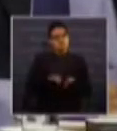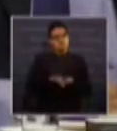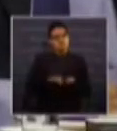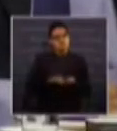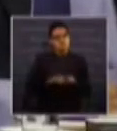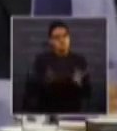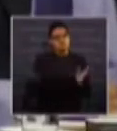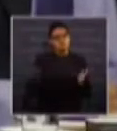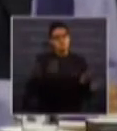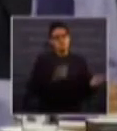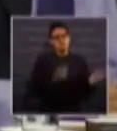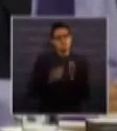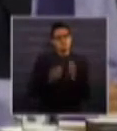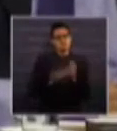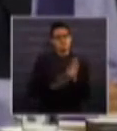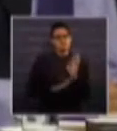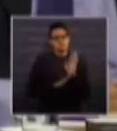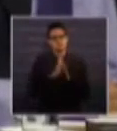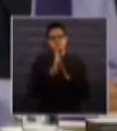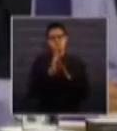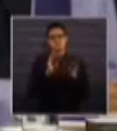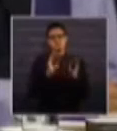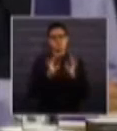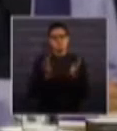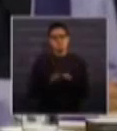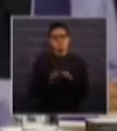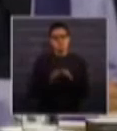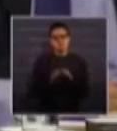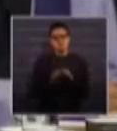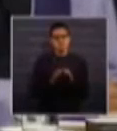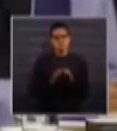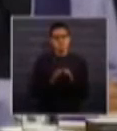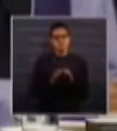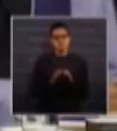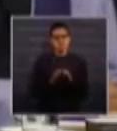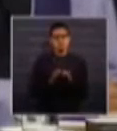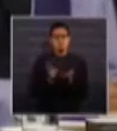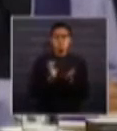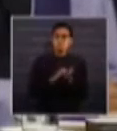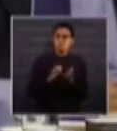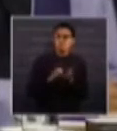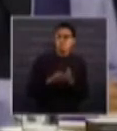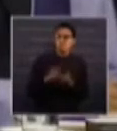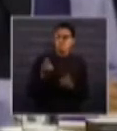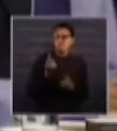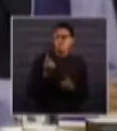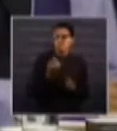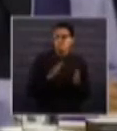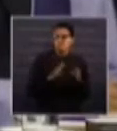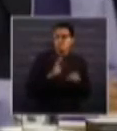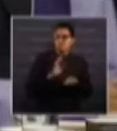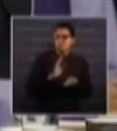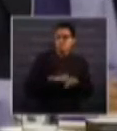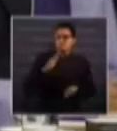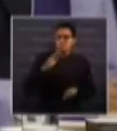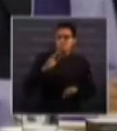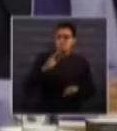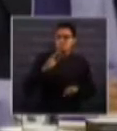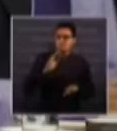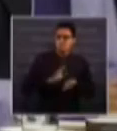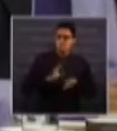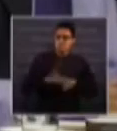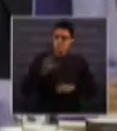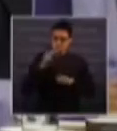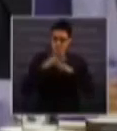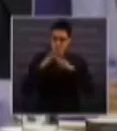crecimiento económico con la cuestión ambiental. En el ámbito académico estamos que mayor crecimiento económico implica mayor demanda de